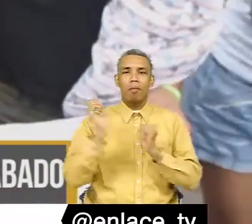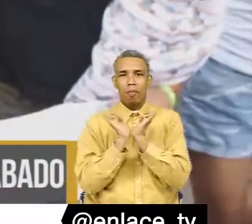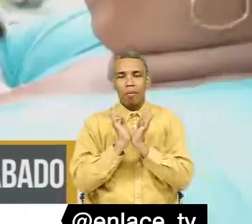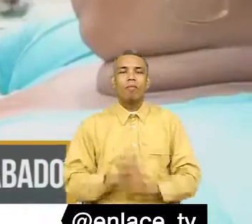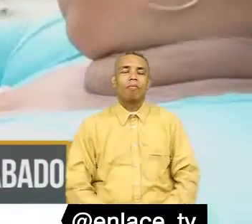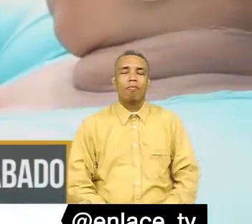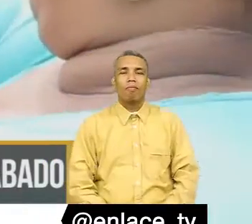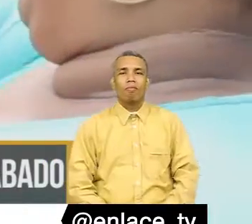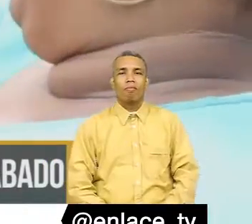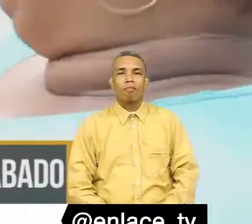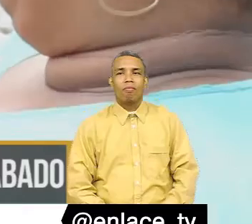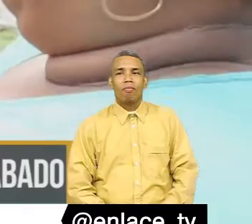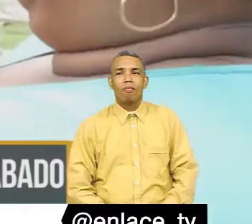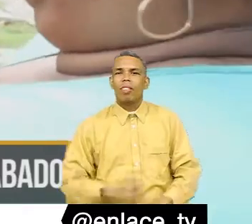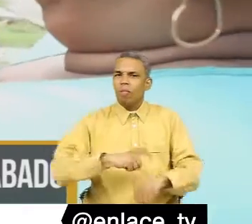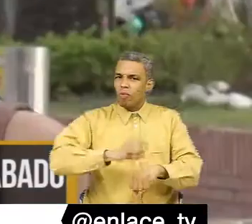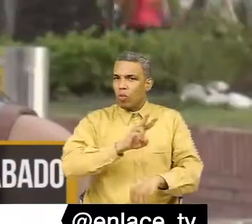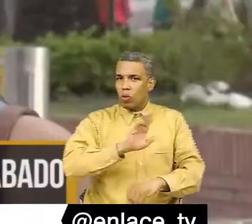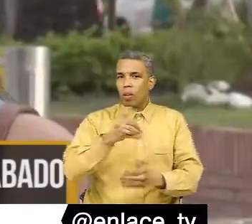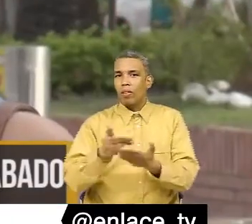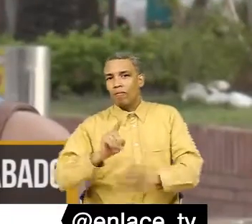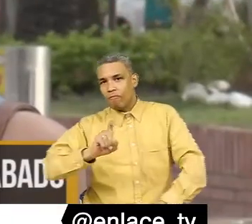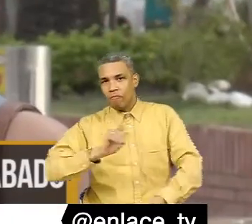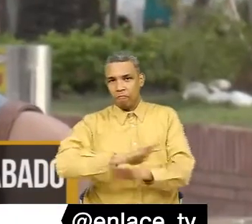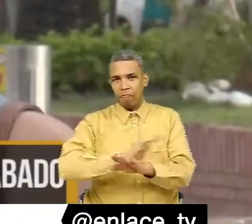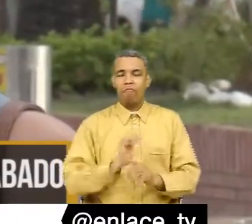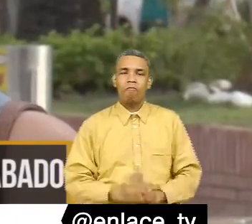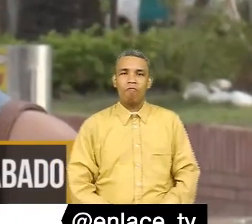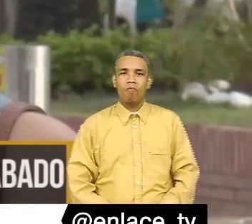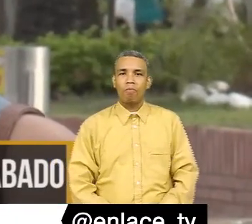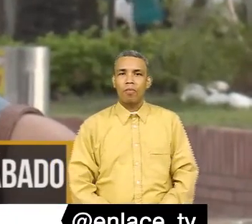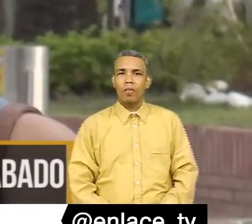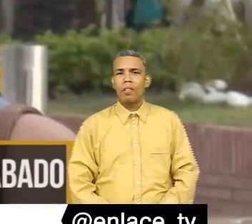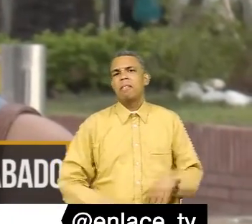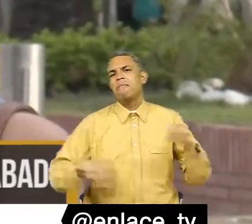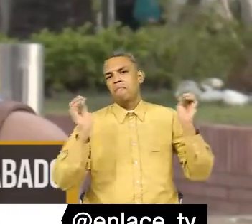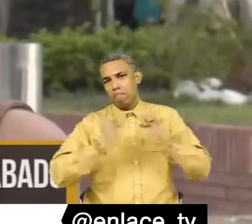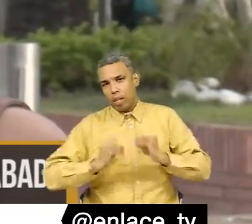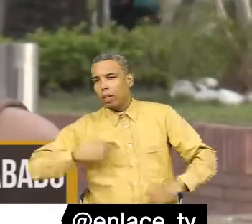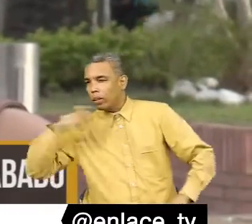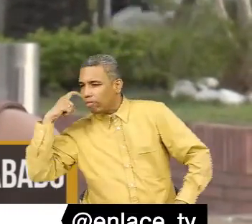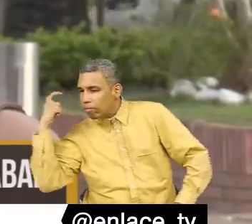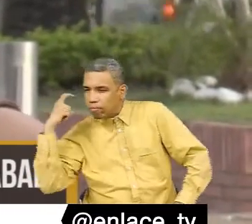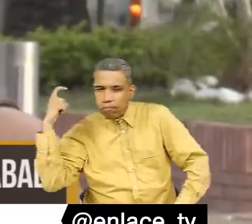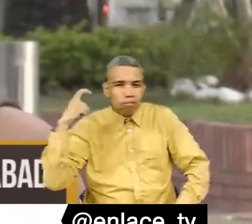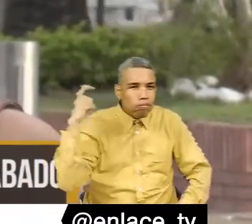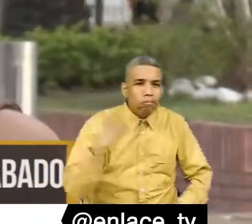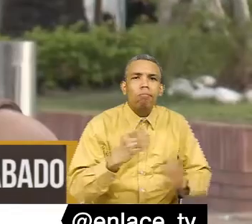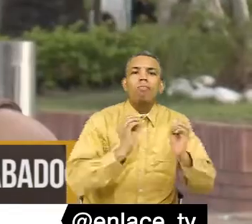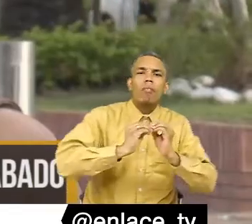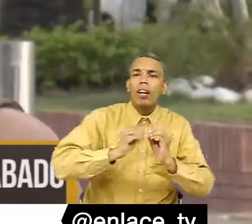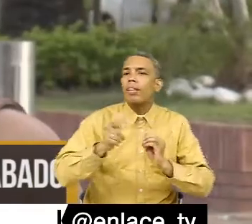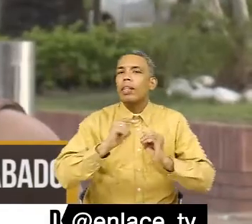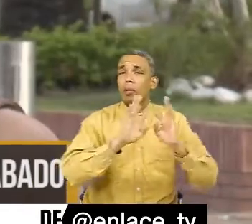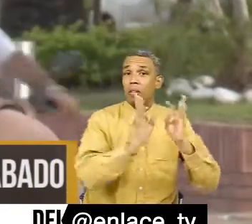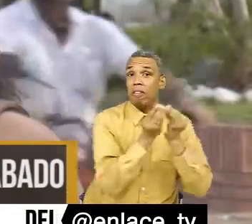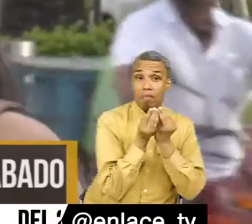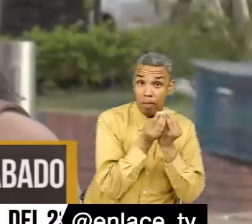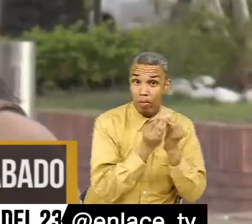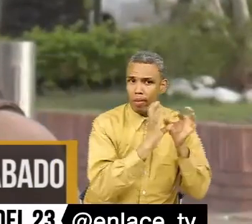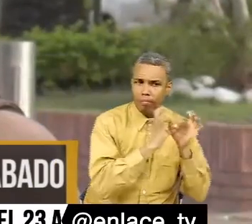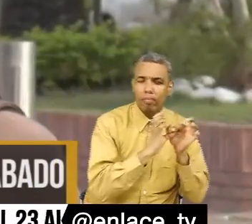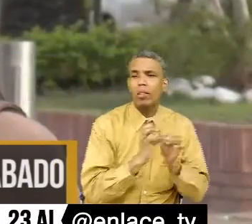barrio Primero de Mayo, de 2 a 6 de la tarde. Más adelante vamos a seguir buscando como animalistas más alianzas, no solamente con el consejo. Queremos también que la